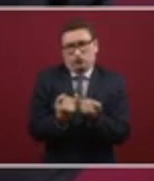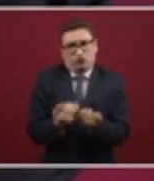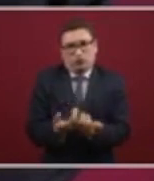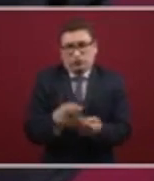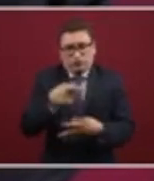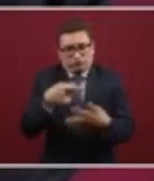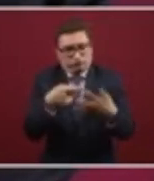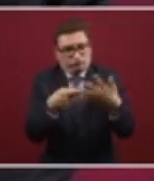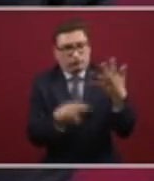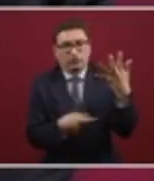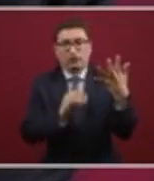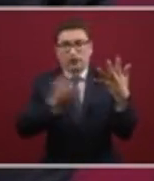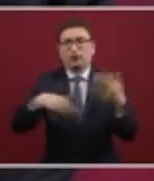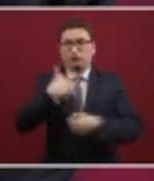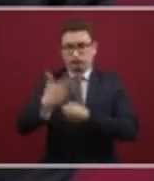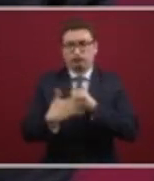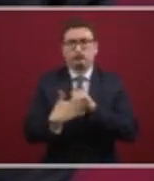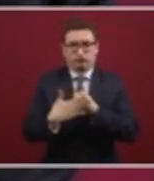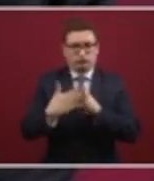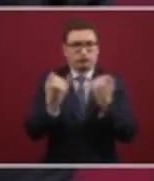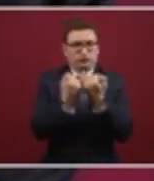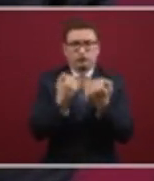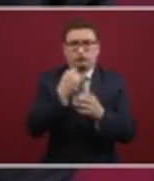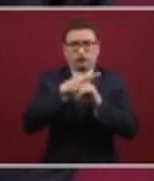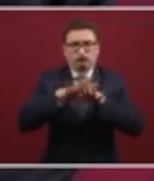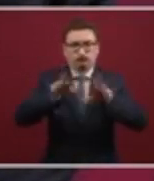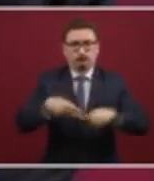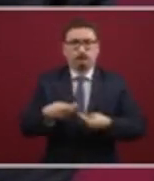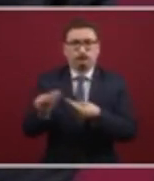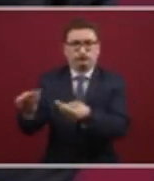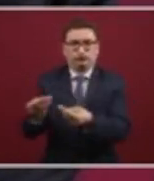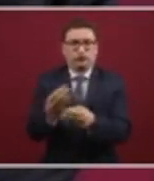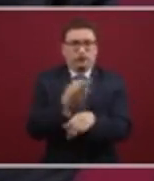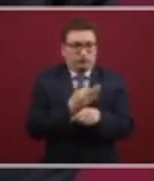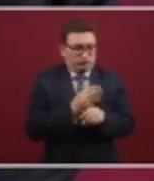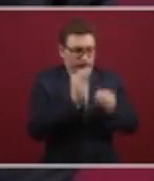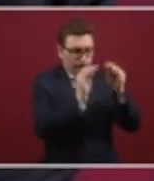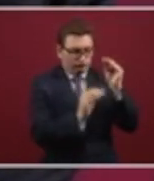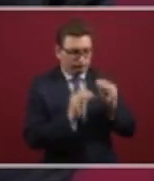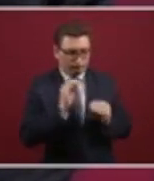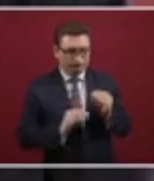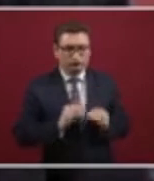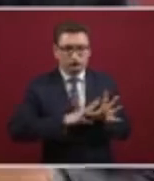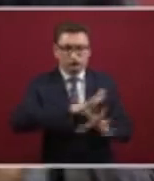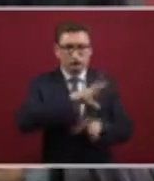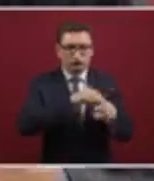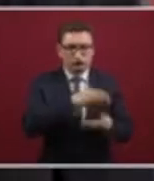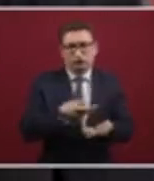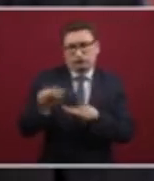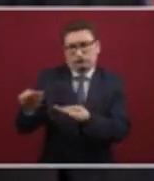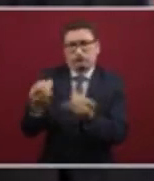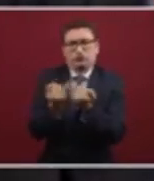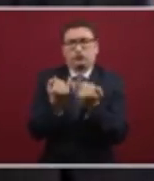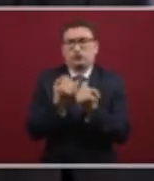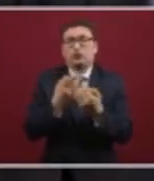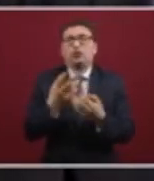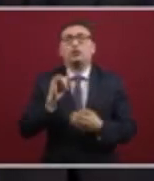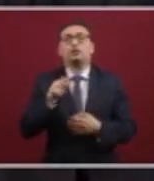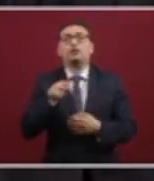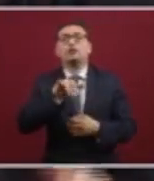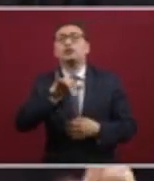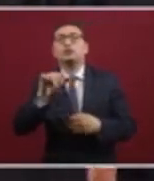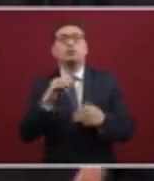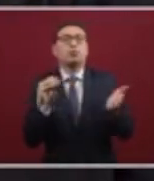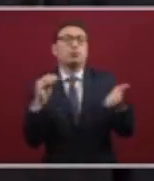está ya la entrega, se va a hacer entrega de esta información, está preparada. Entonces, igual todos los detalles de por qué se incluyó